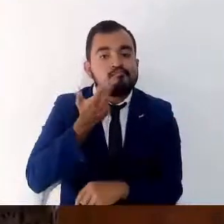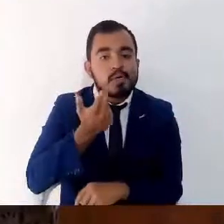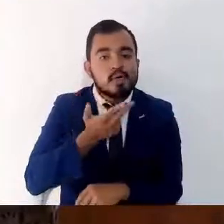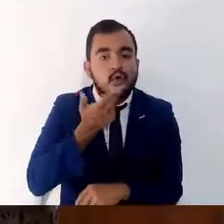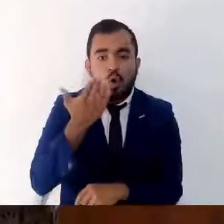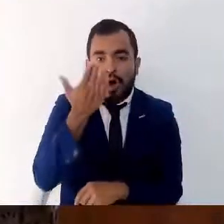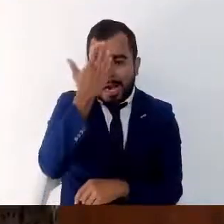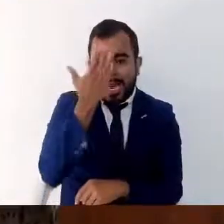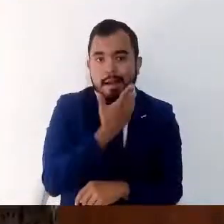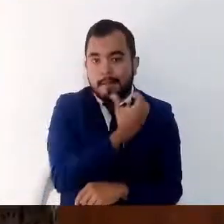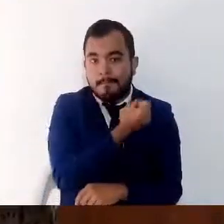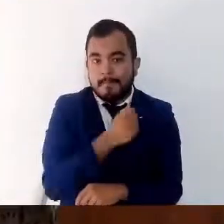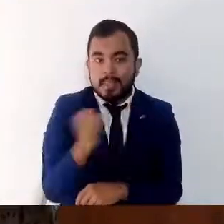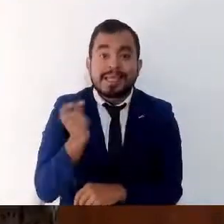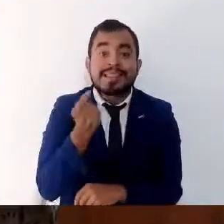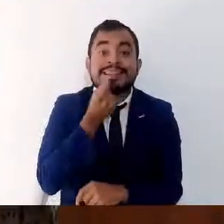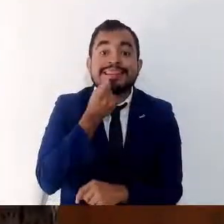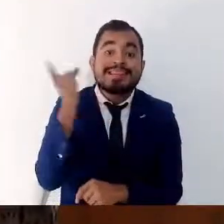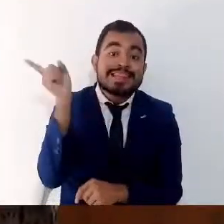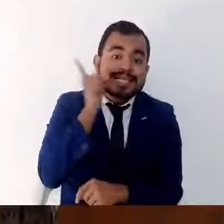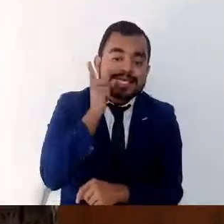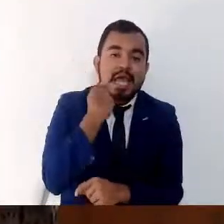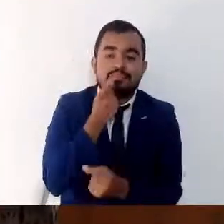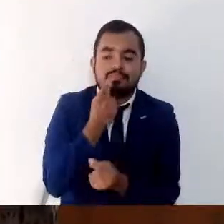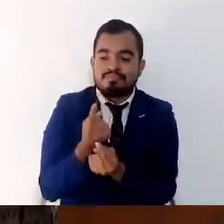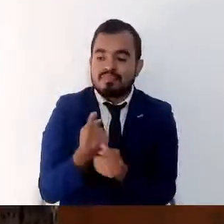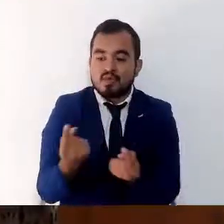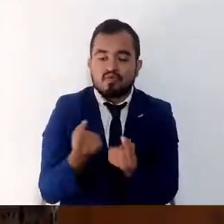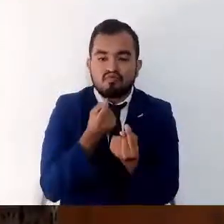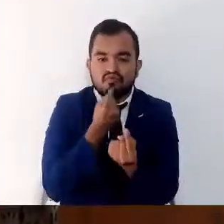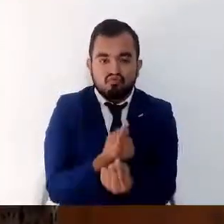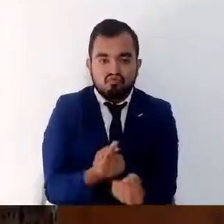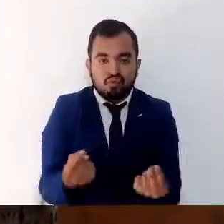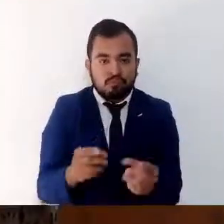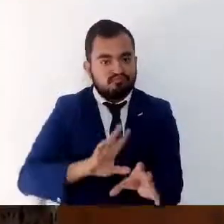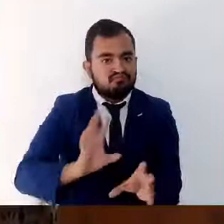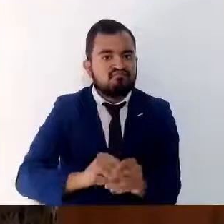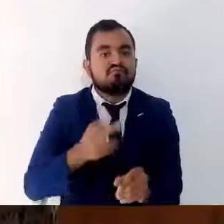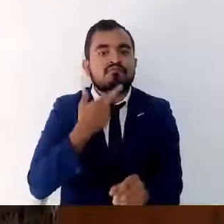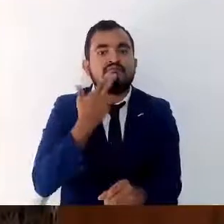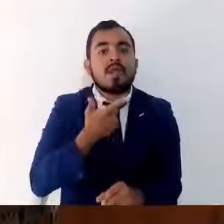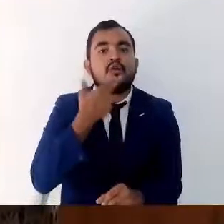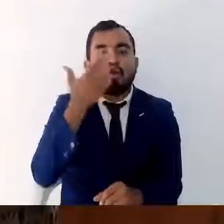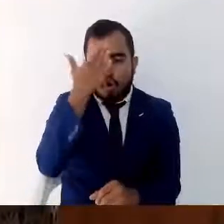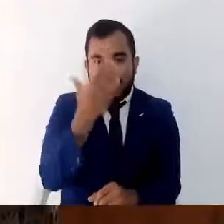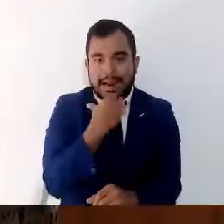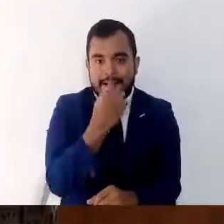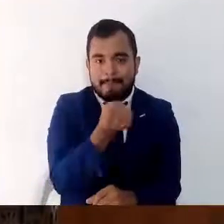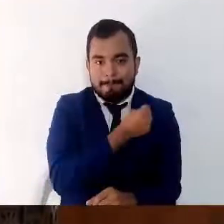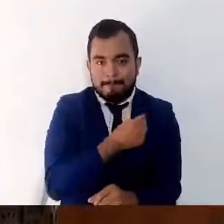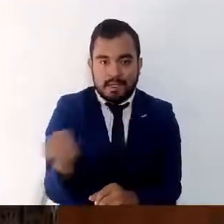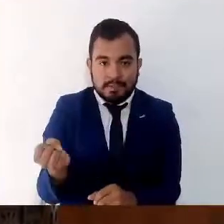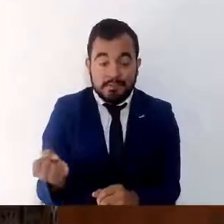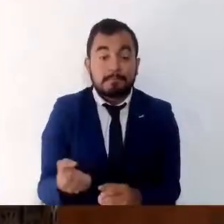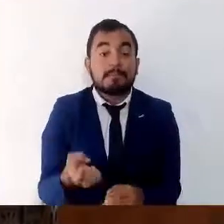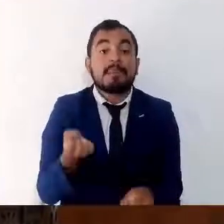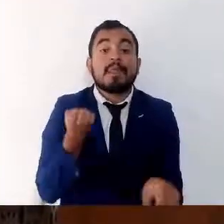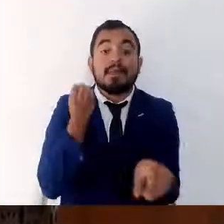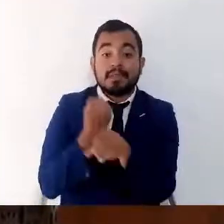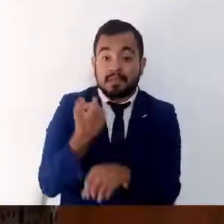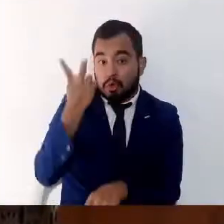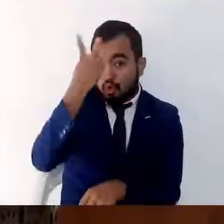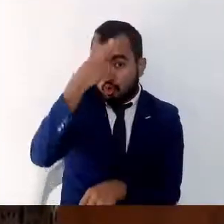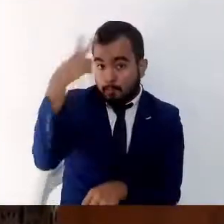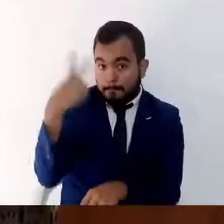los niños pequeños de manera integral. En el Estado de México, en educación preescolar,